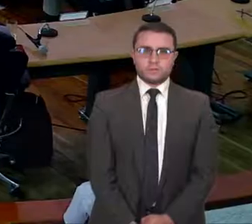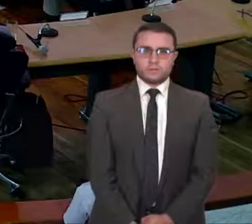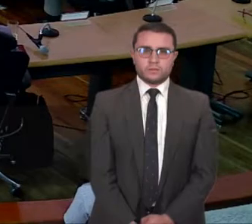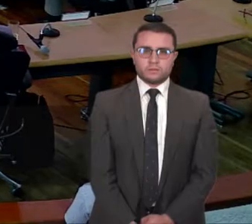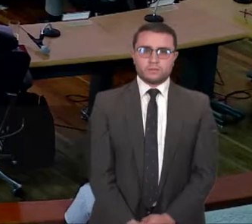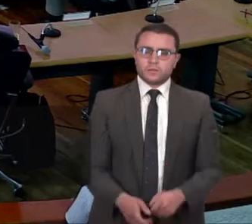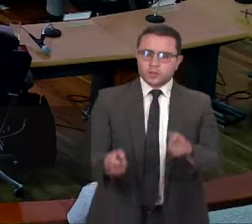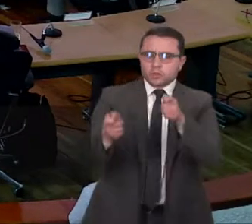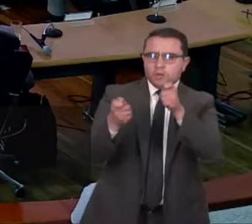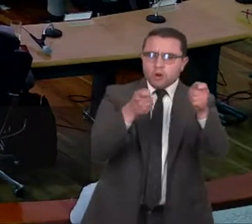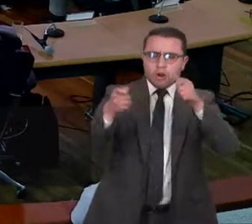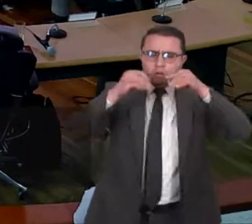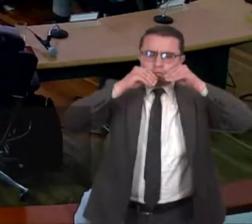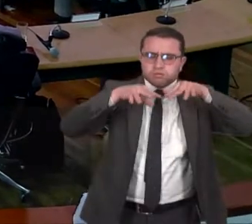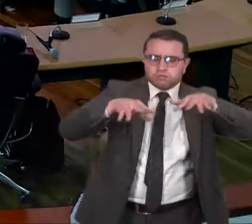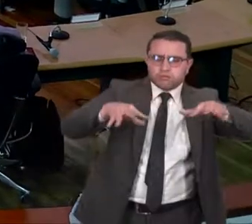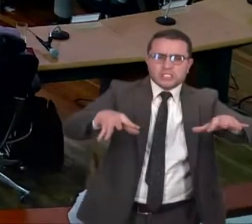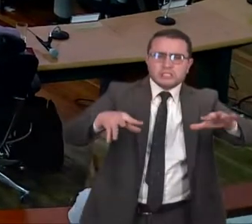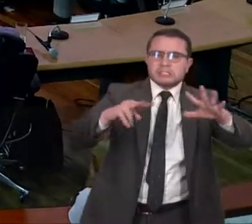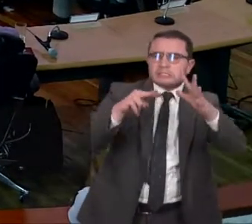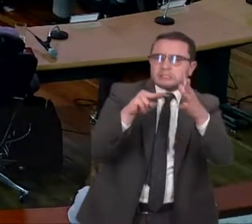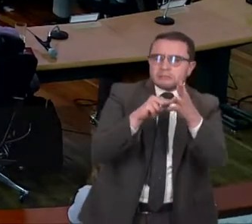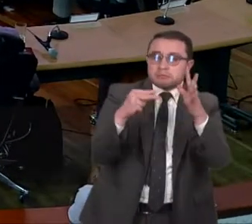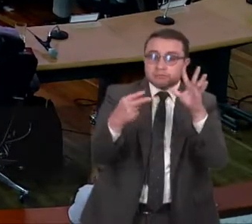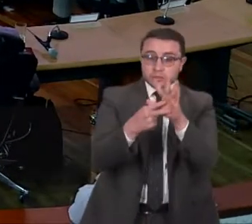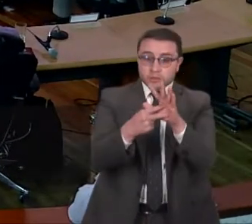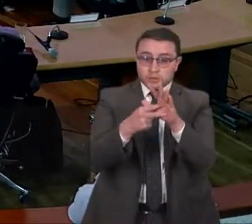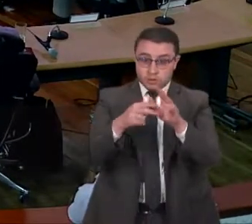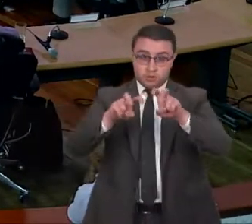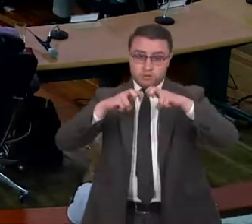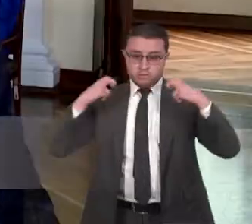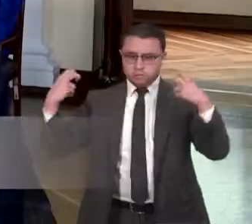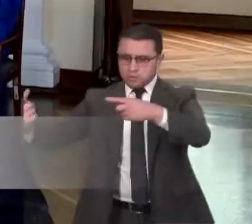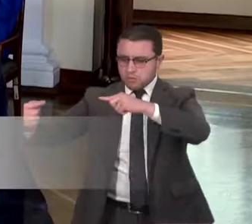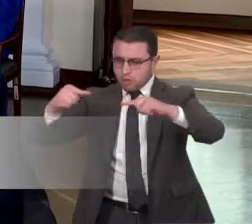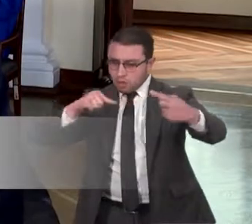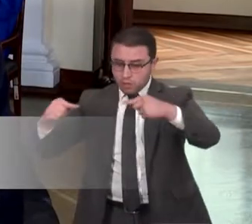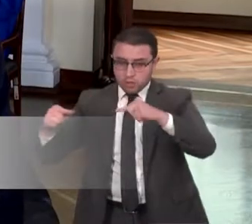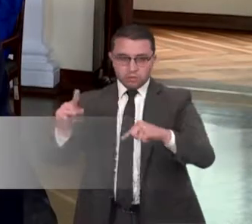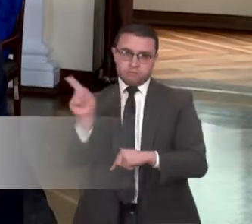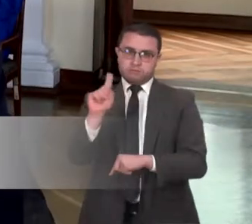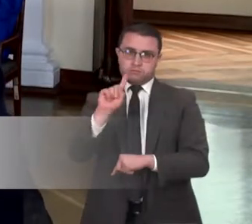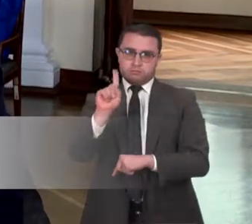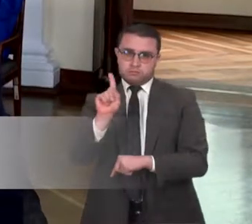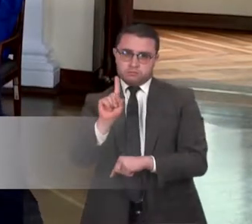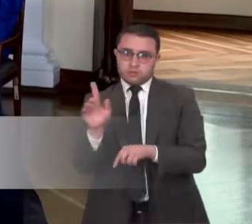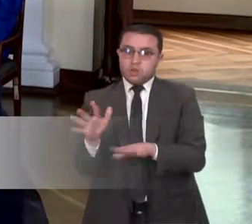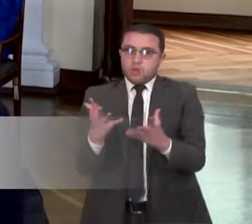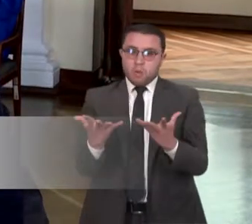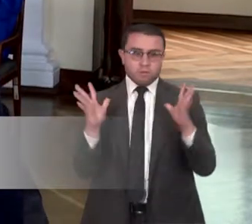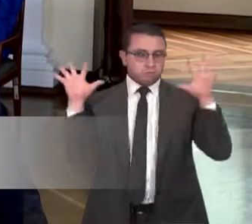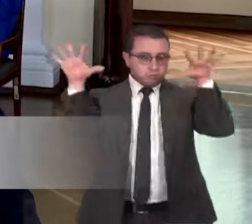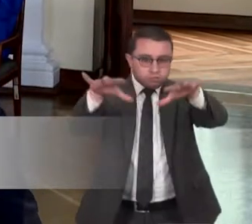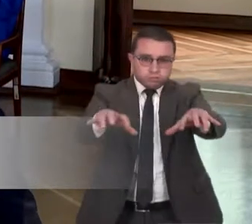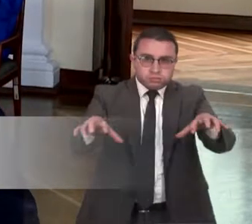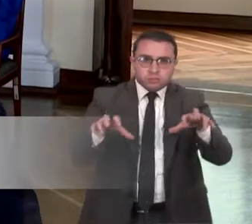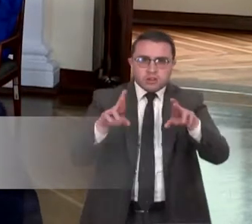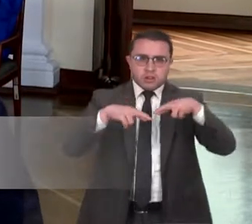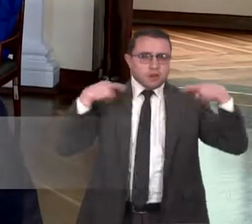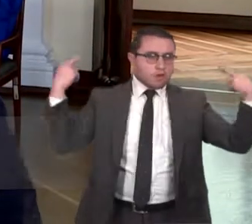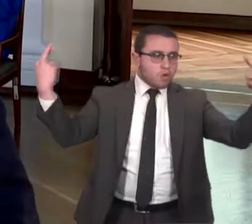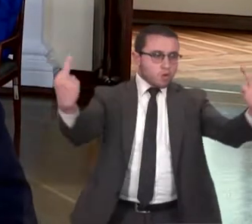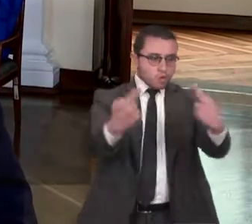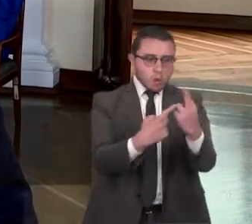El control público se realiza no en sesiones como el control político, sino en asambleas o en audiencias